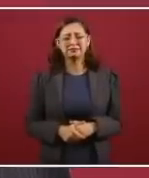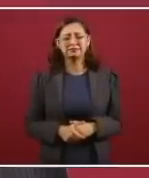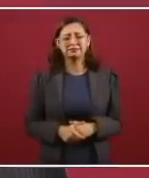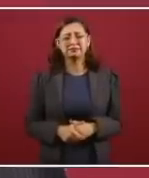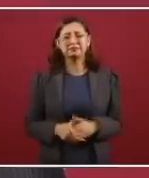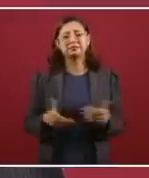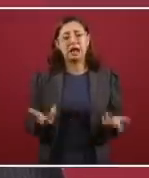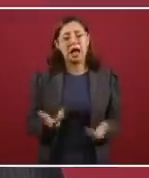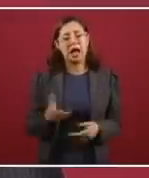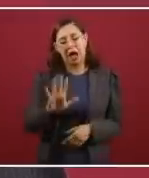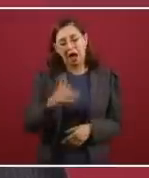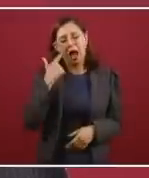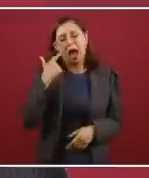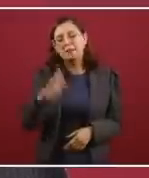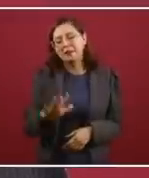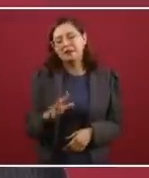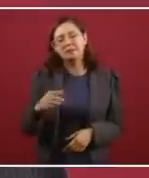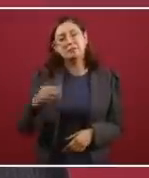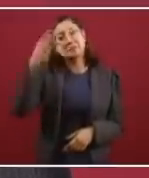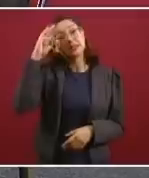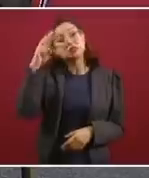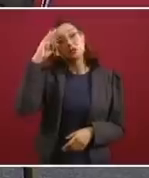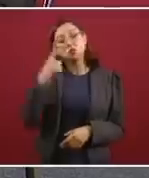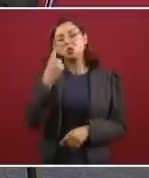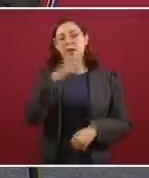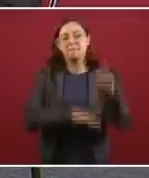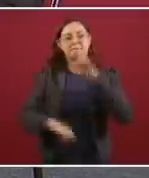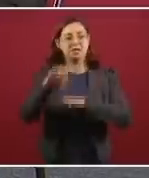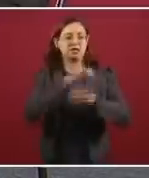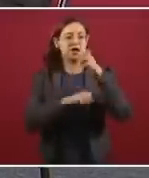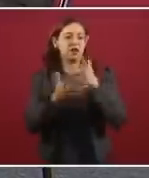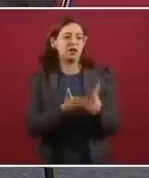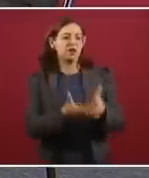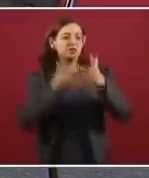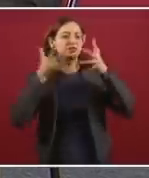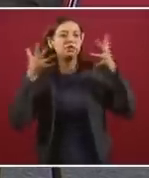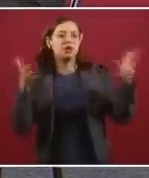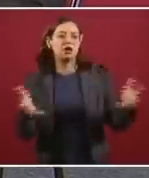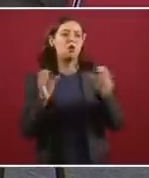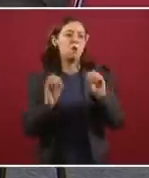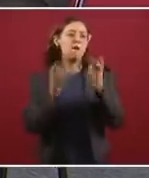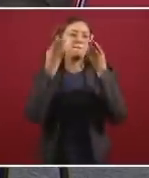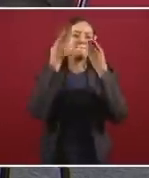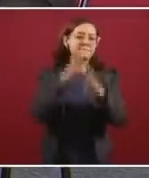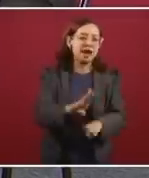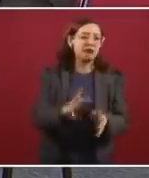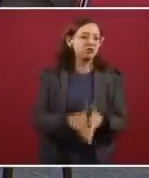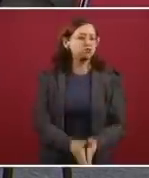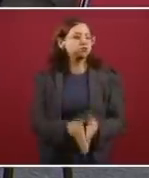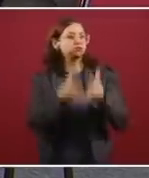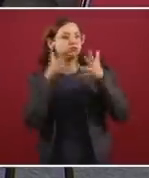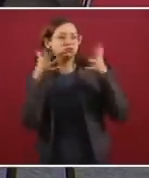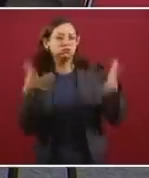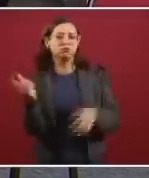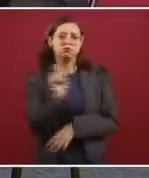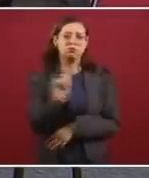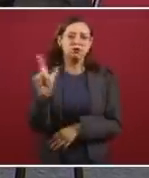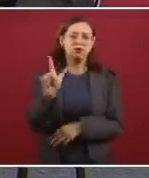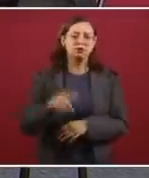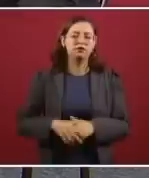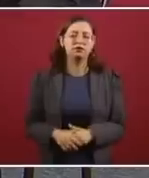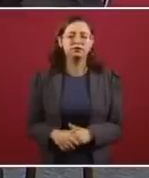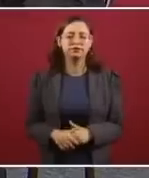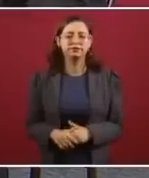Piensen en una empresa importante, piensen en un banco importante.